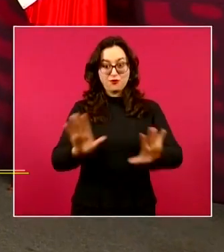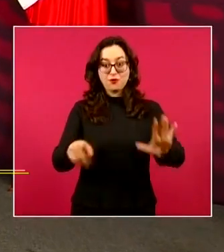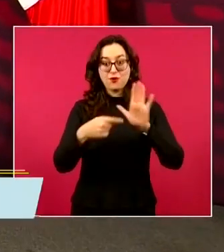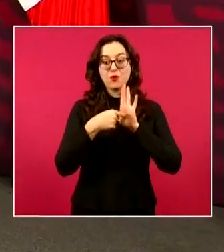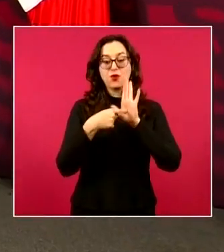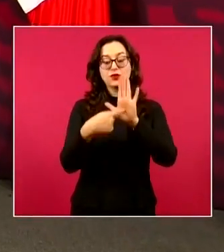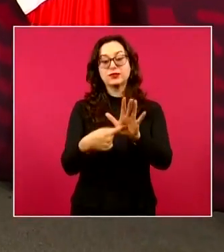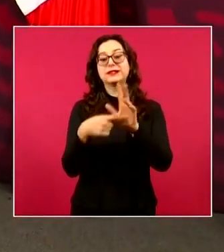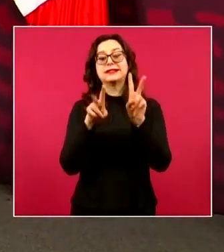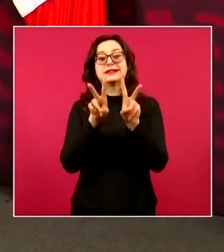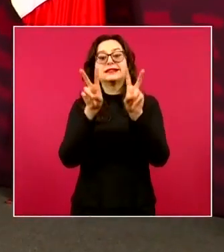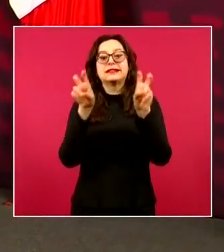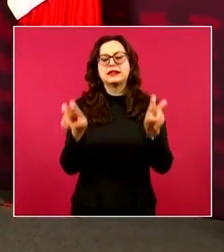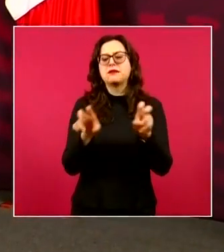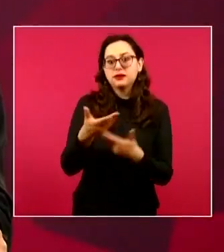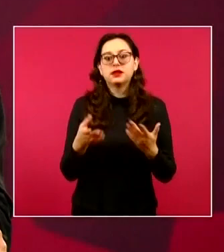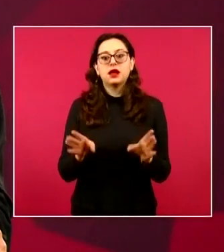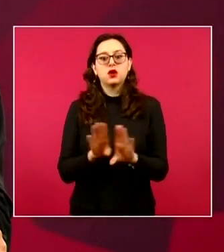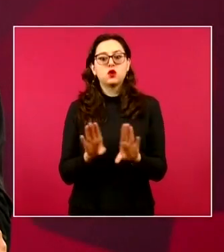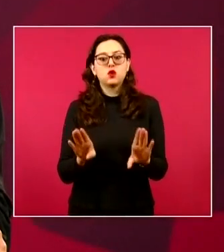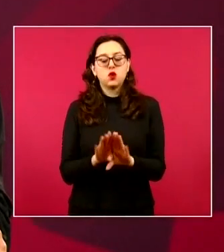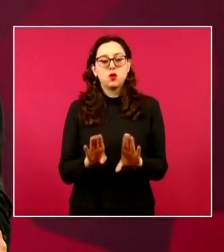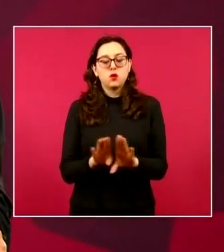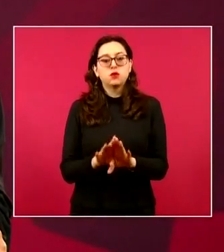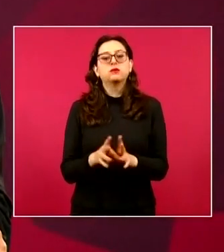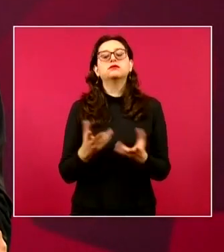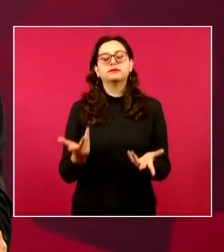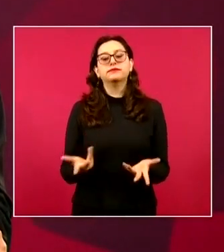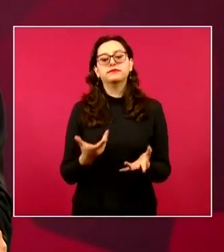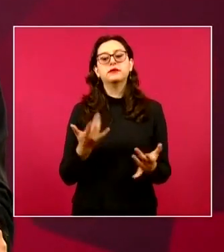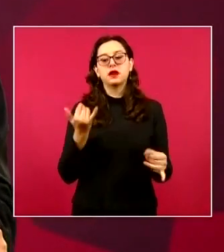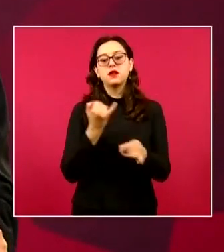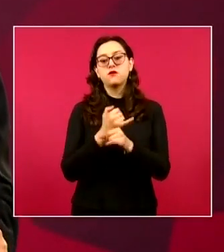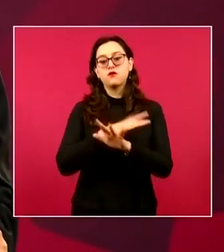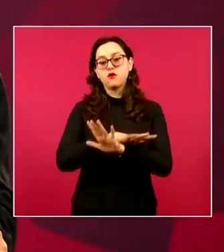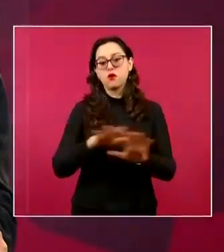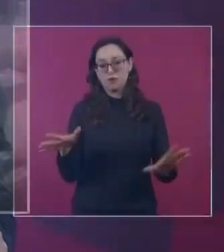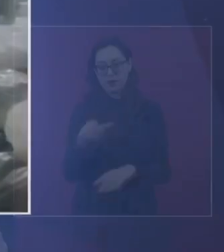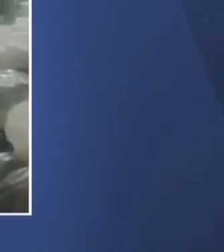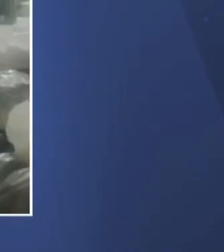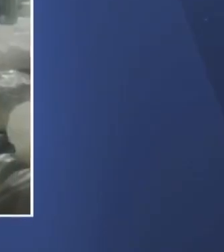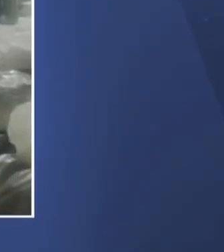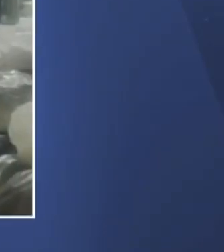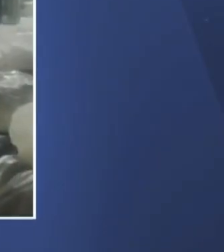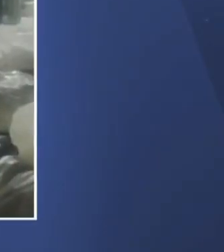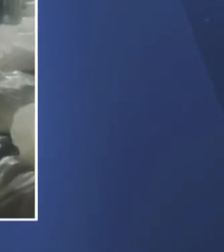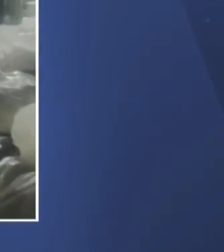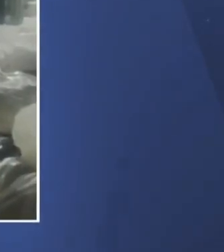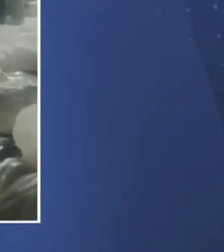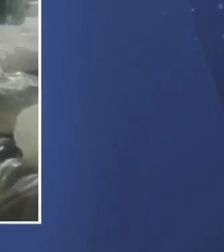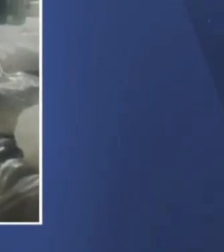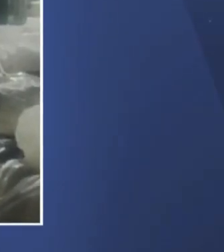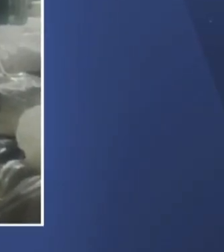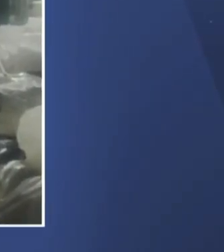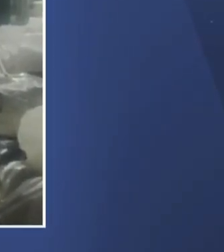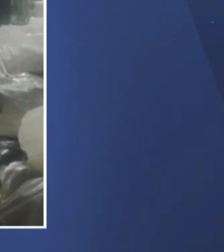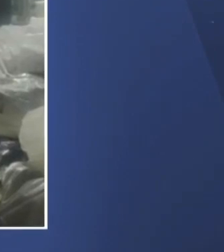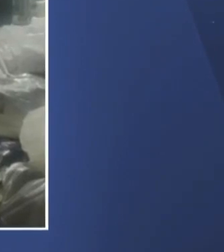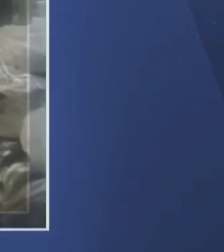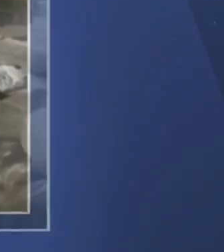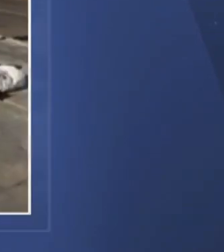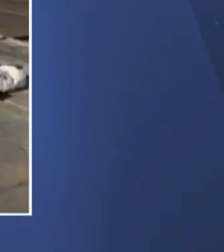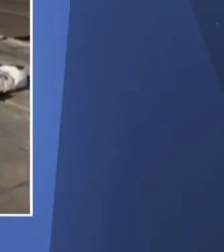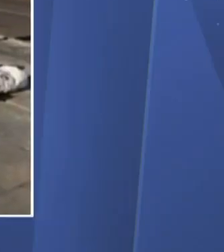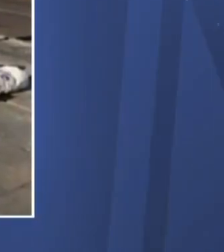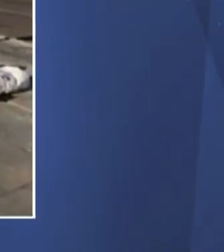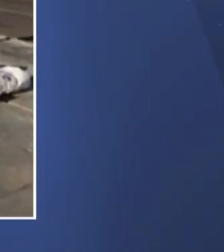presidente López Obrador que en México sí se produce fentanilo. Este insistió que lo único que hace México es recibir